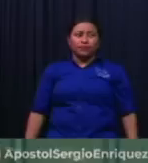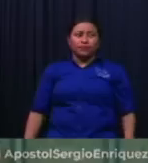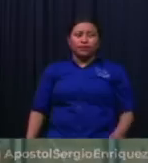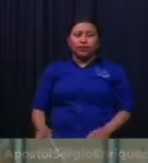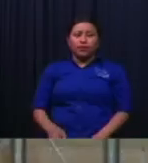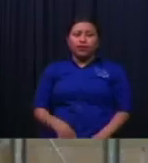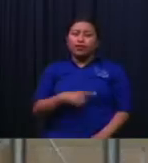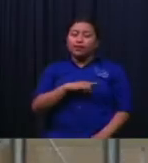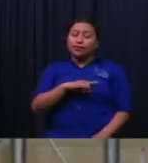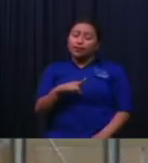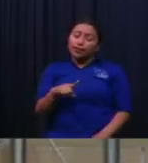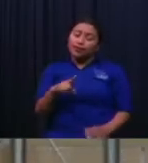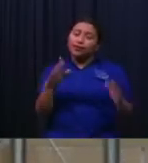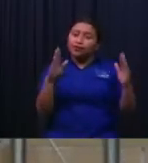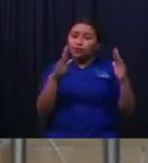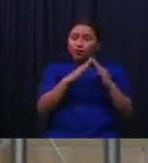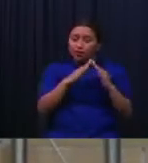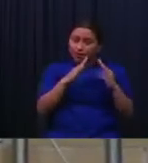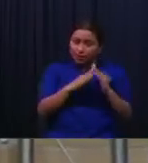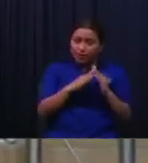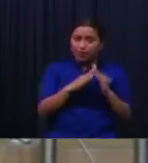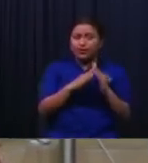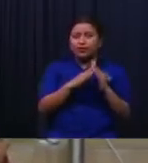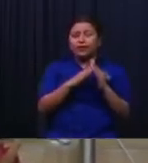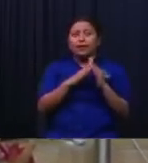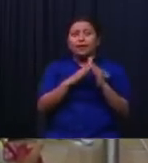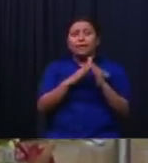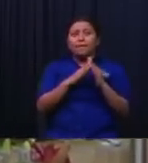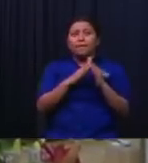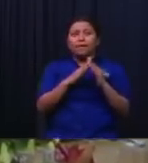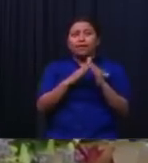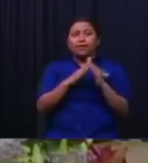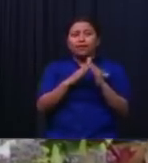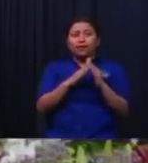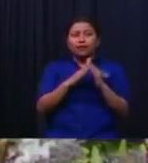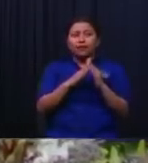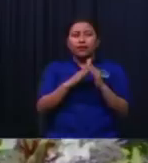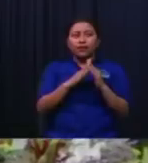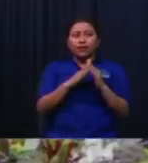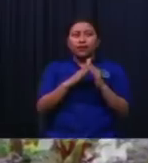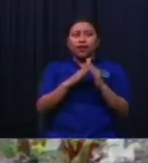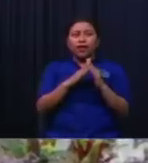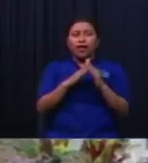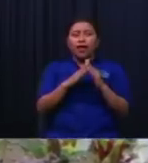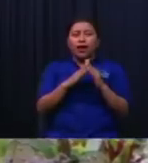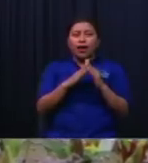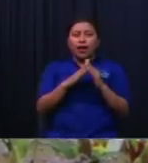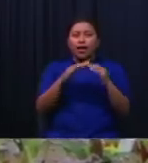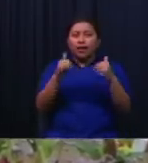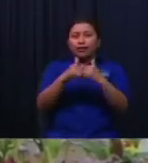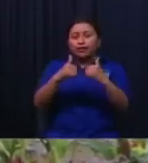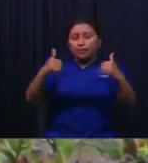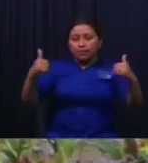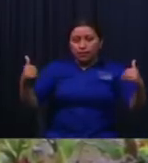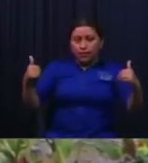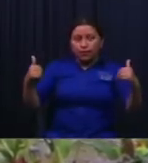¿Será que pasa eso en nuestro hogar, hermano? Porque yo escuchaba a una persona